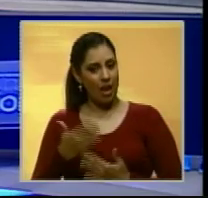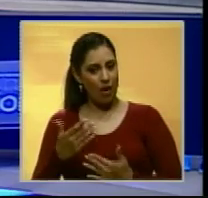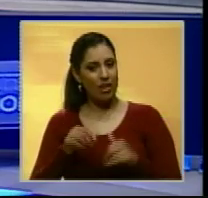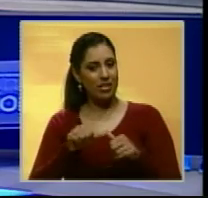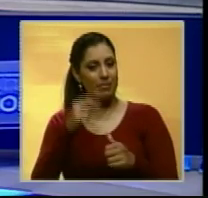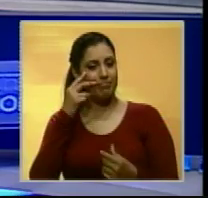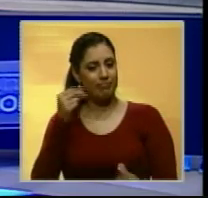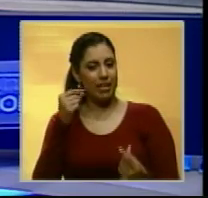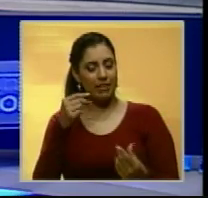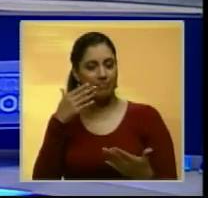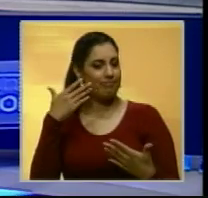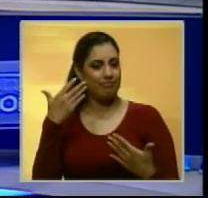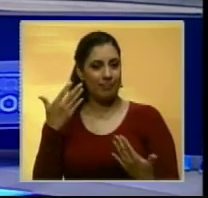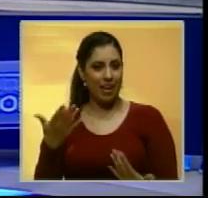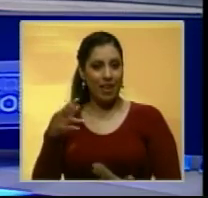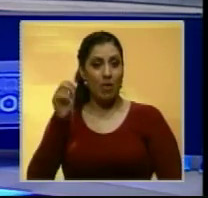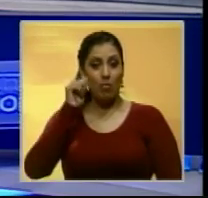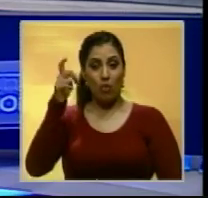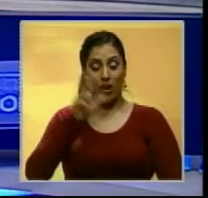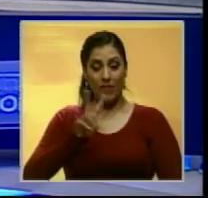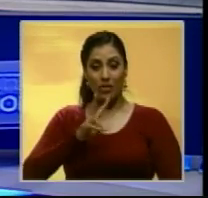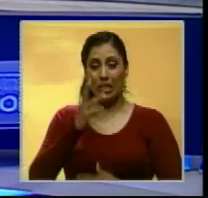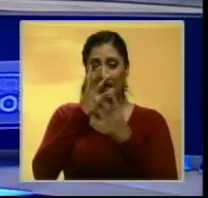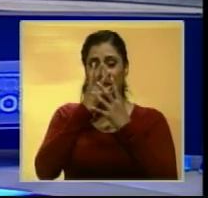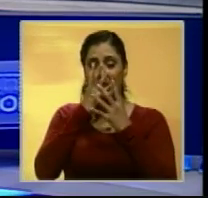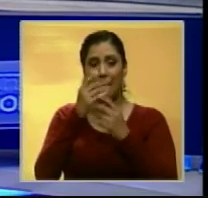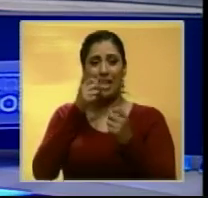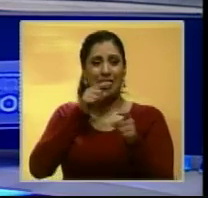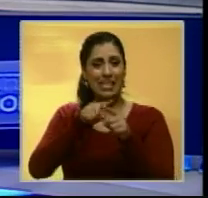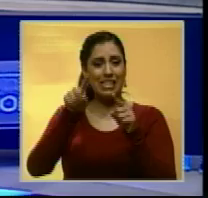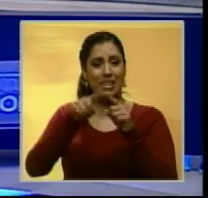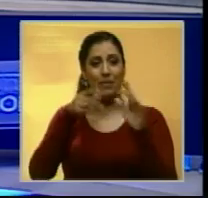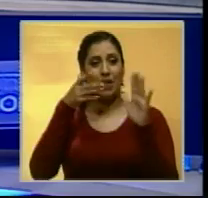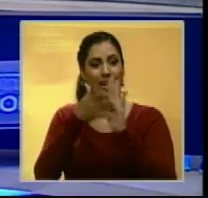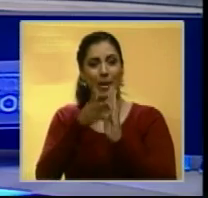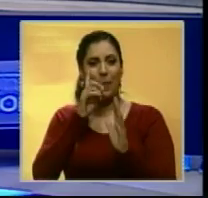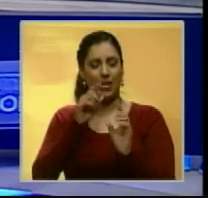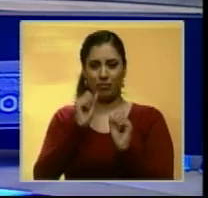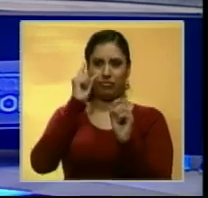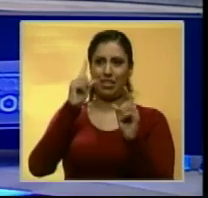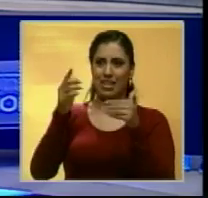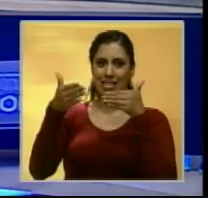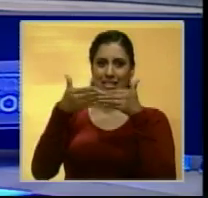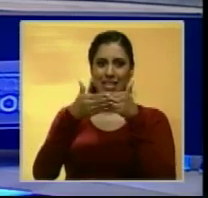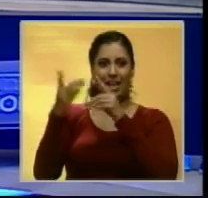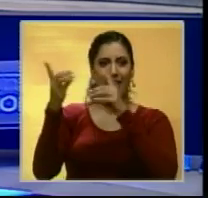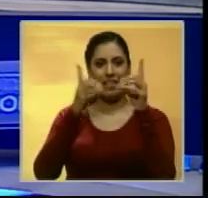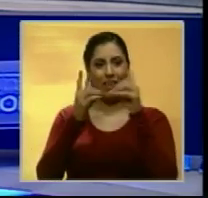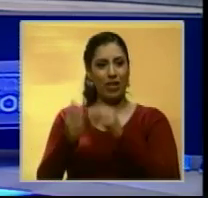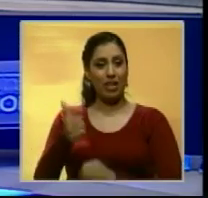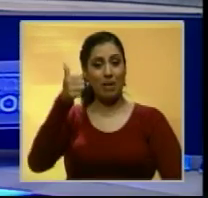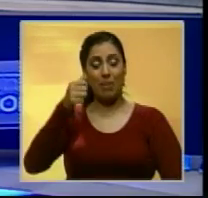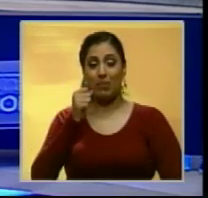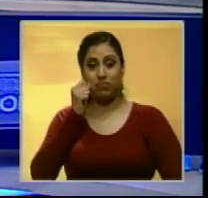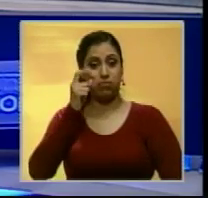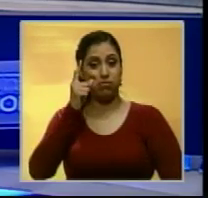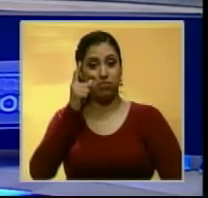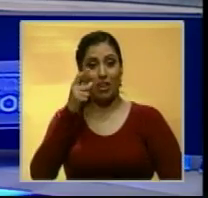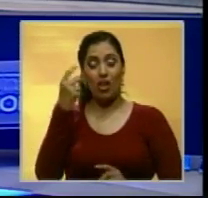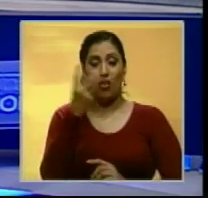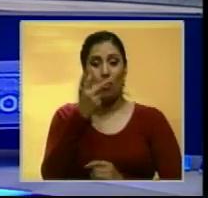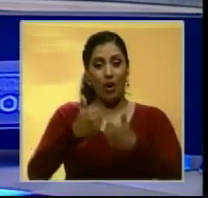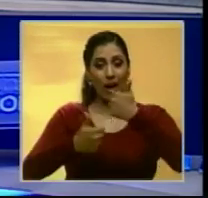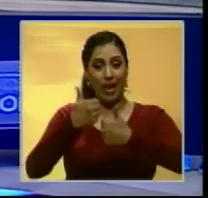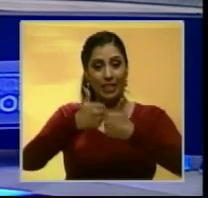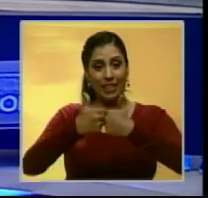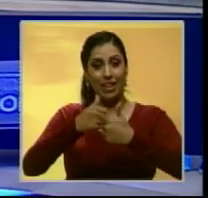seguir atentos de esta venezolana que dio que hablar y que fue como el cierre de este debate tan polémico y que